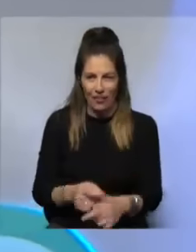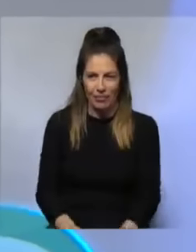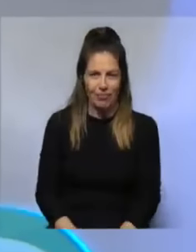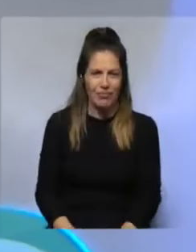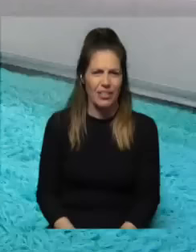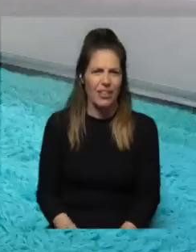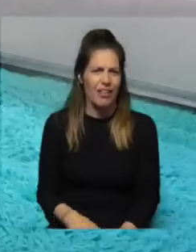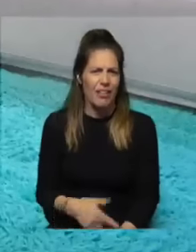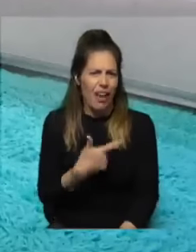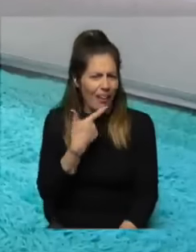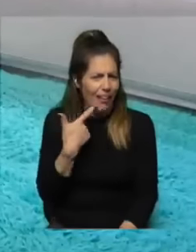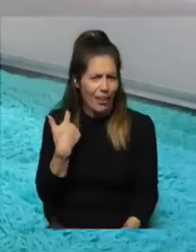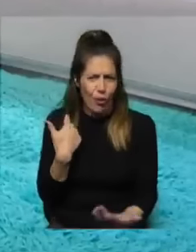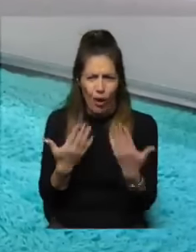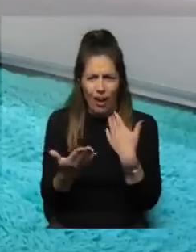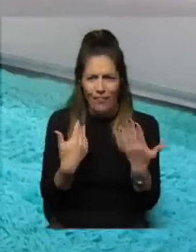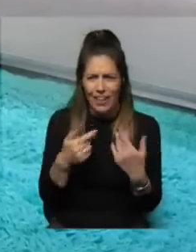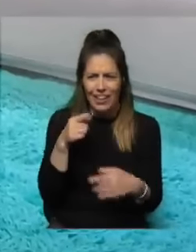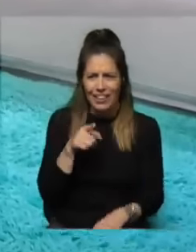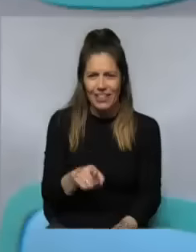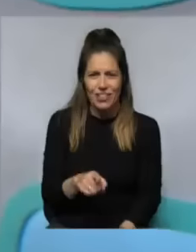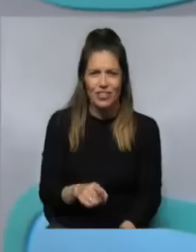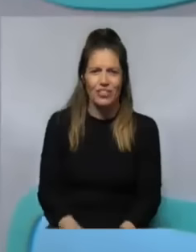leche hasta ahora. Si hace daño, es postre.